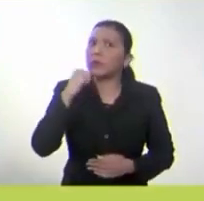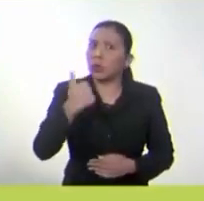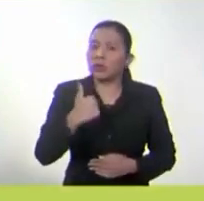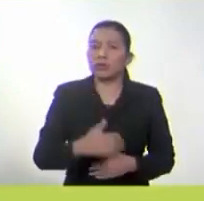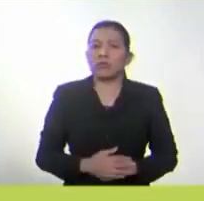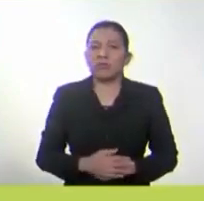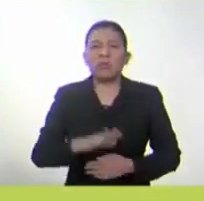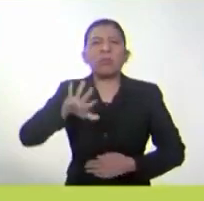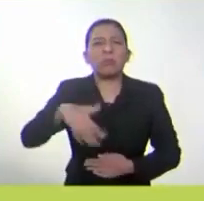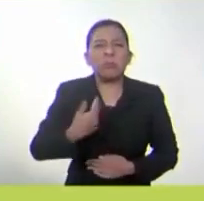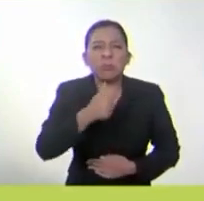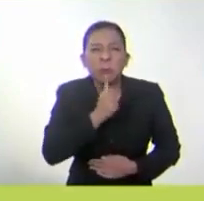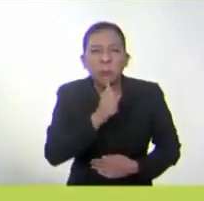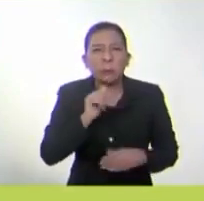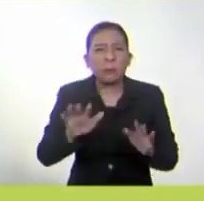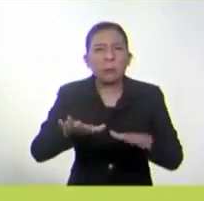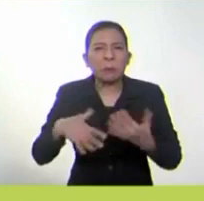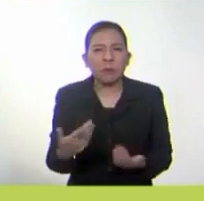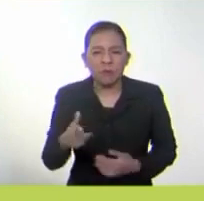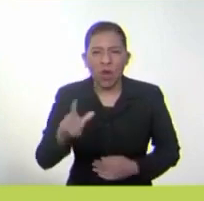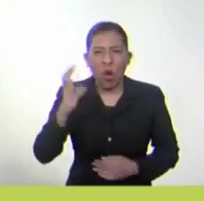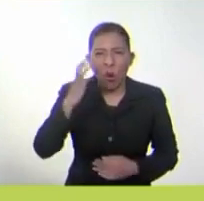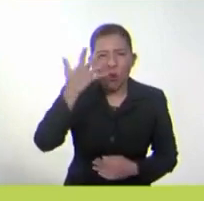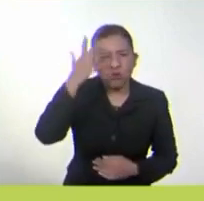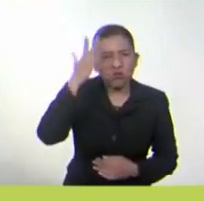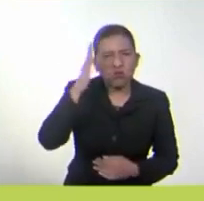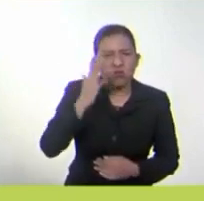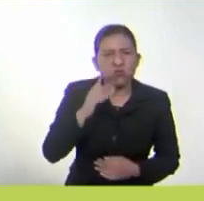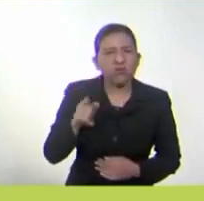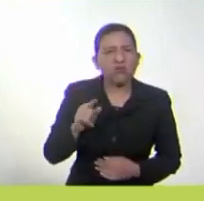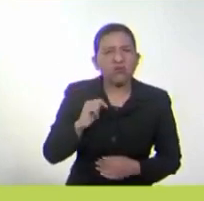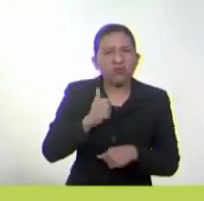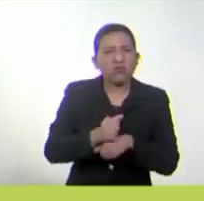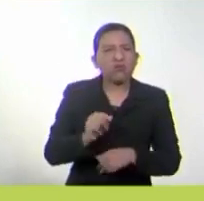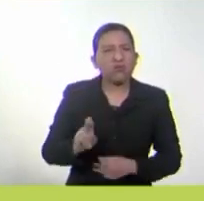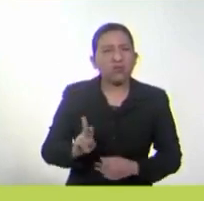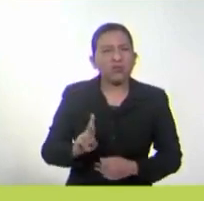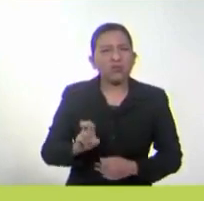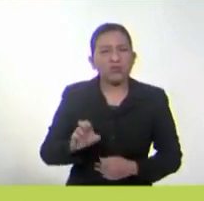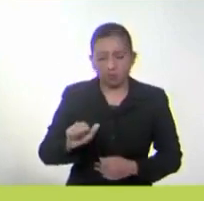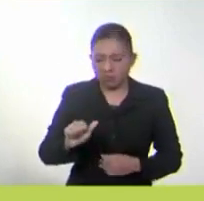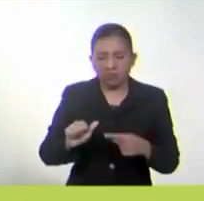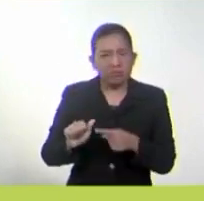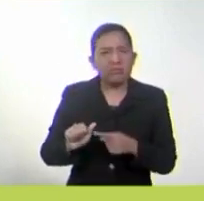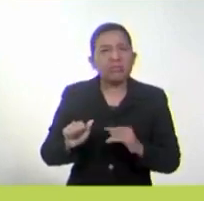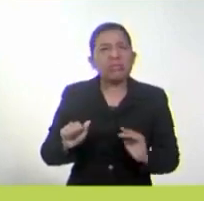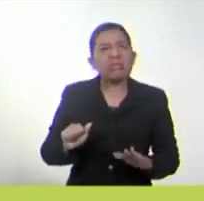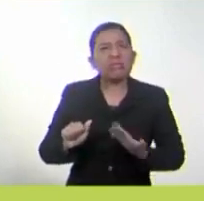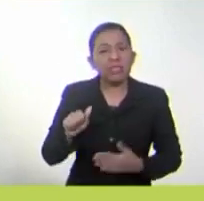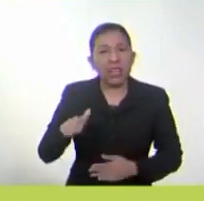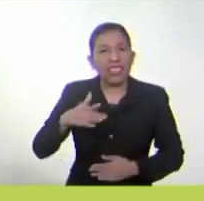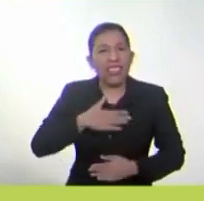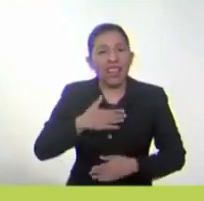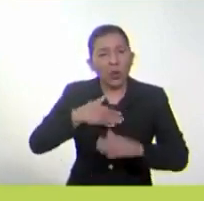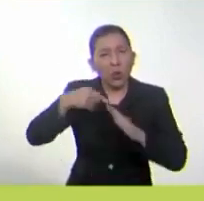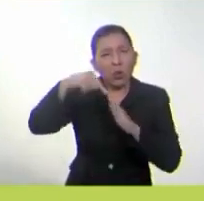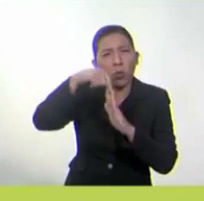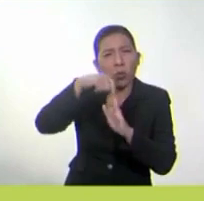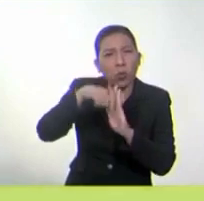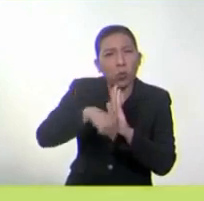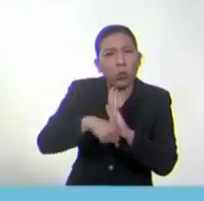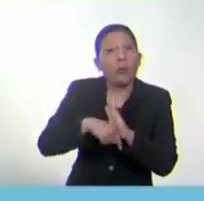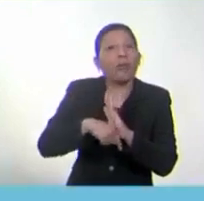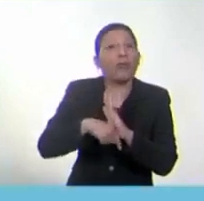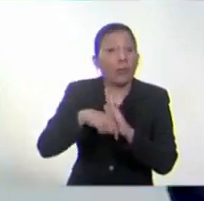líquido amarillento que contiene principalmente urea. La urea es una sustancia que se emplea como